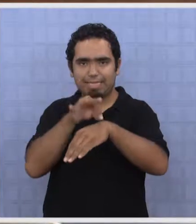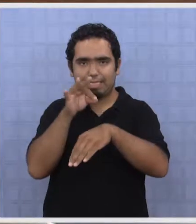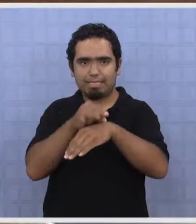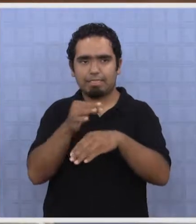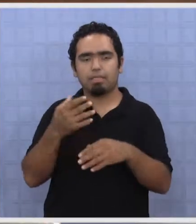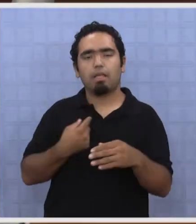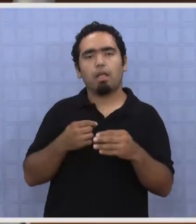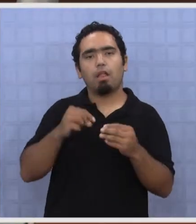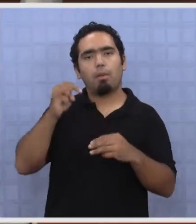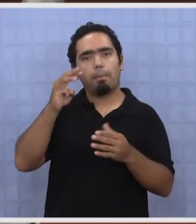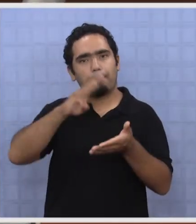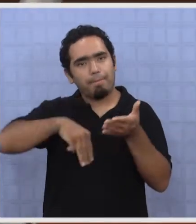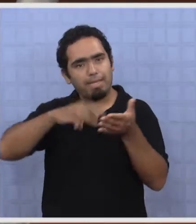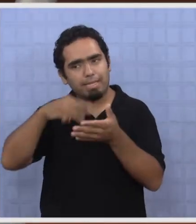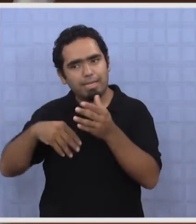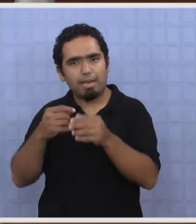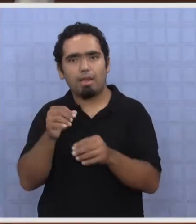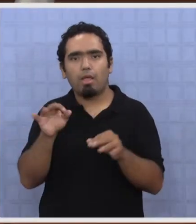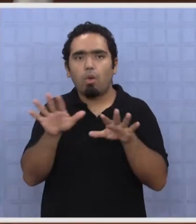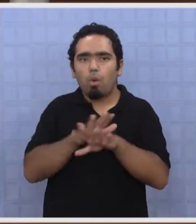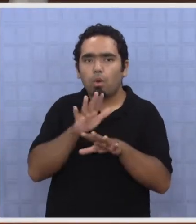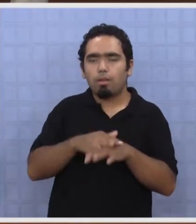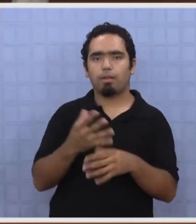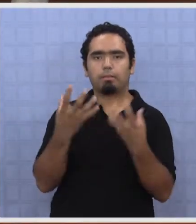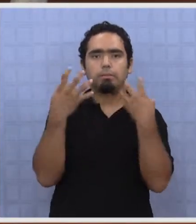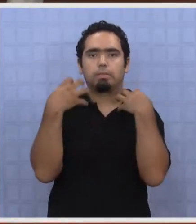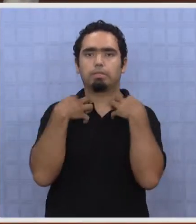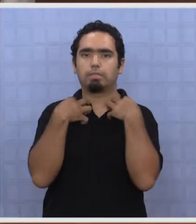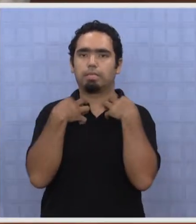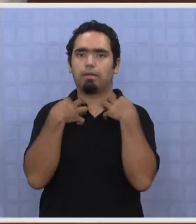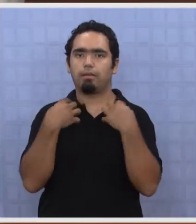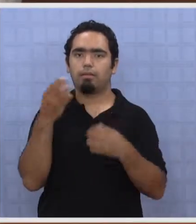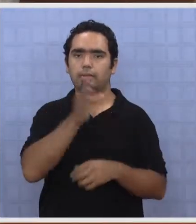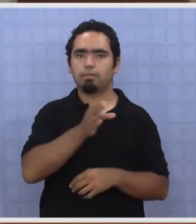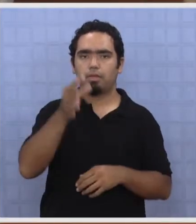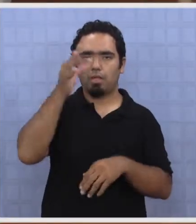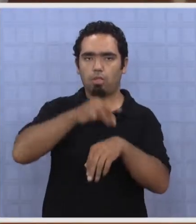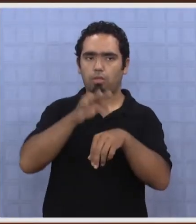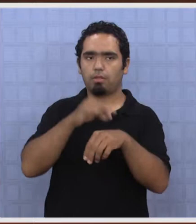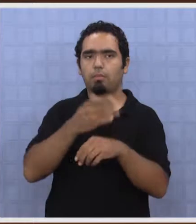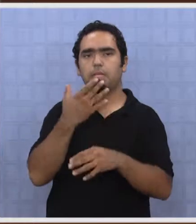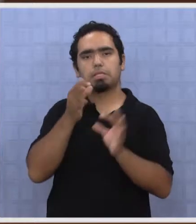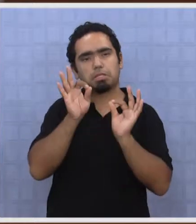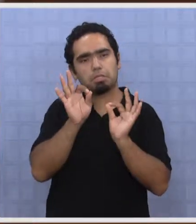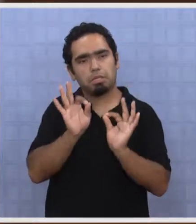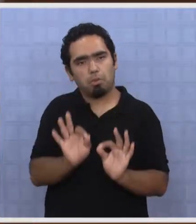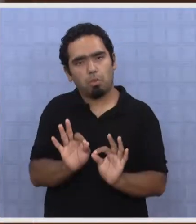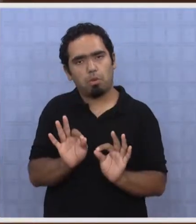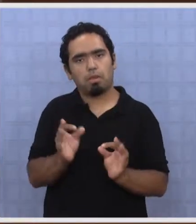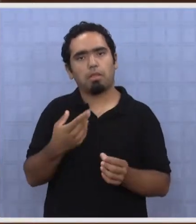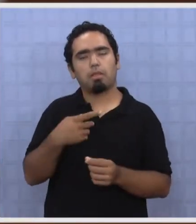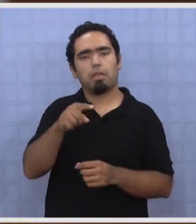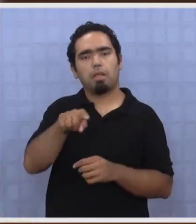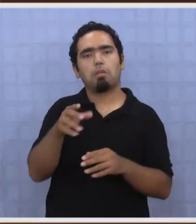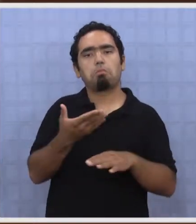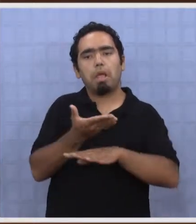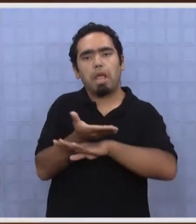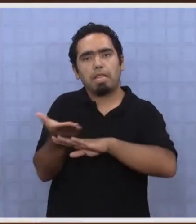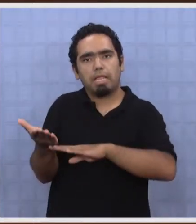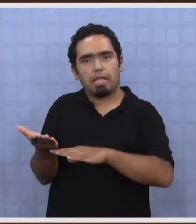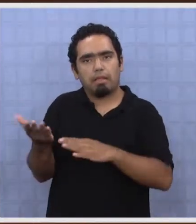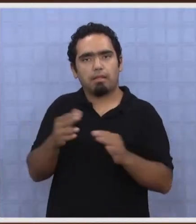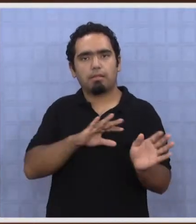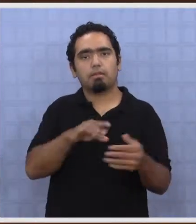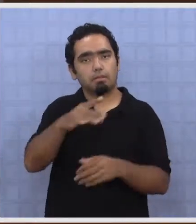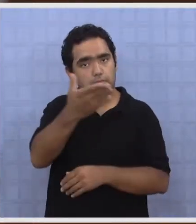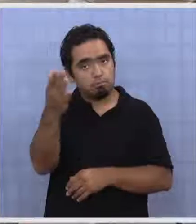con los materiales ocupados, la labor del dentista, más la seguridad y comodidad del lugar donde estos atienden. Ya lo